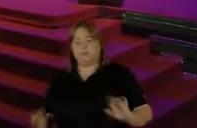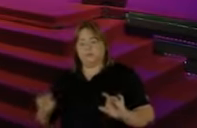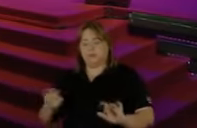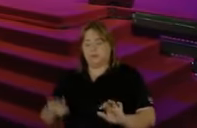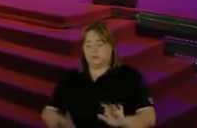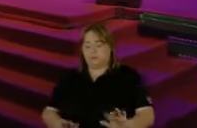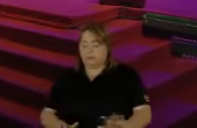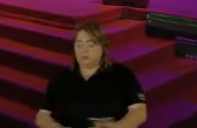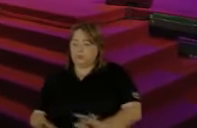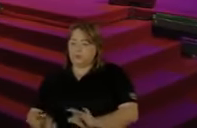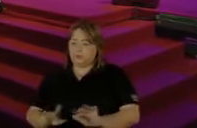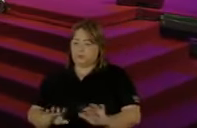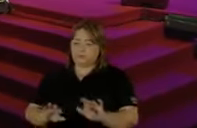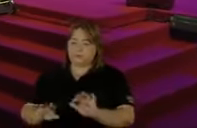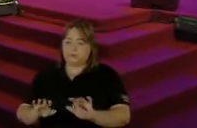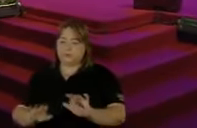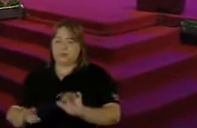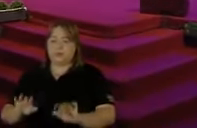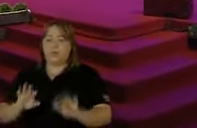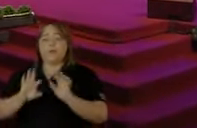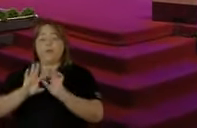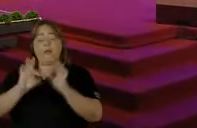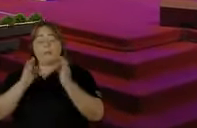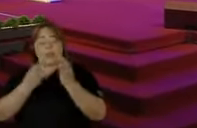Un aplauso al Señor. Son familias.